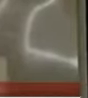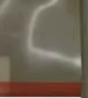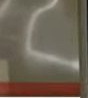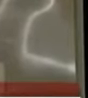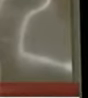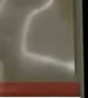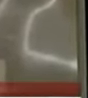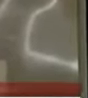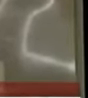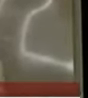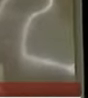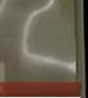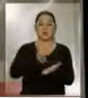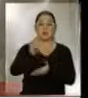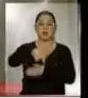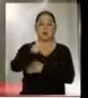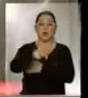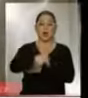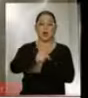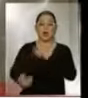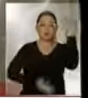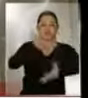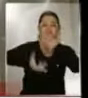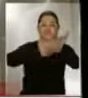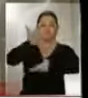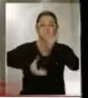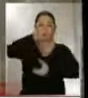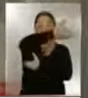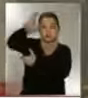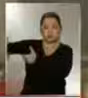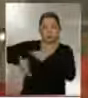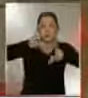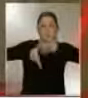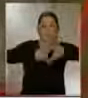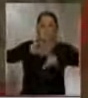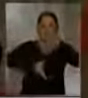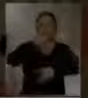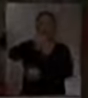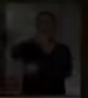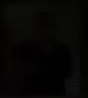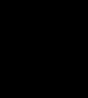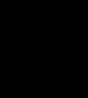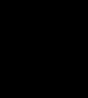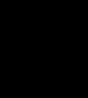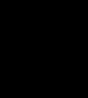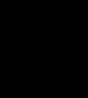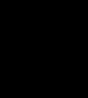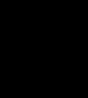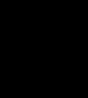llamas. Sin embargo, no hubo desmanes grandes en la estación de metro en el subsuelo. Sí.